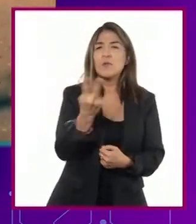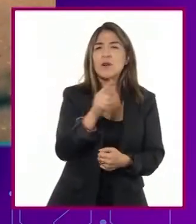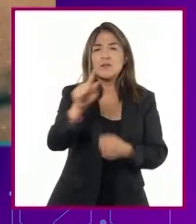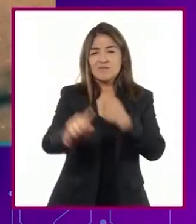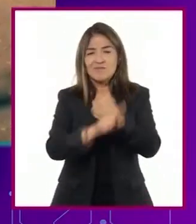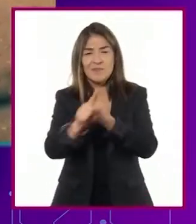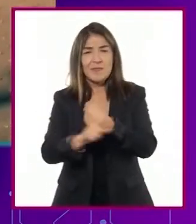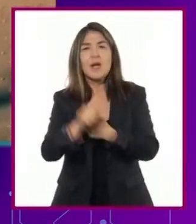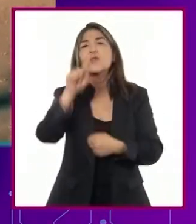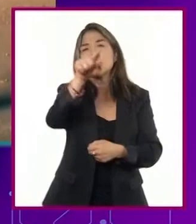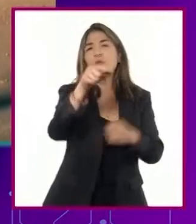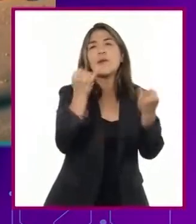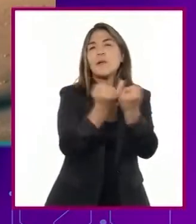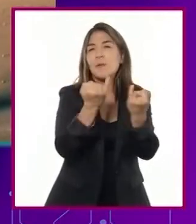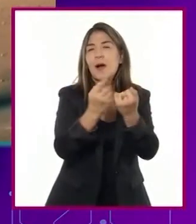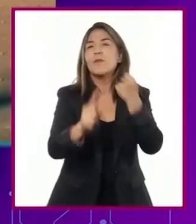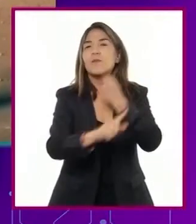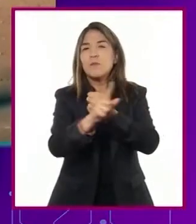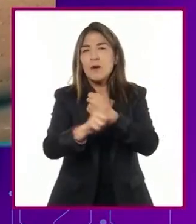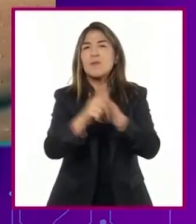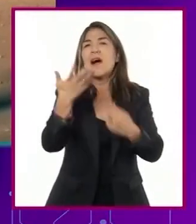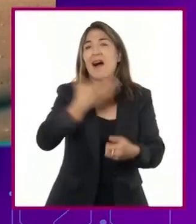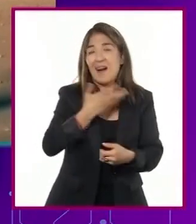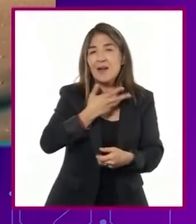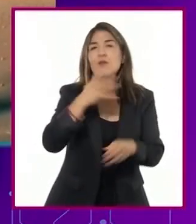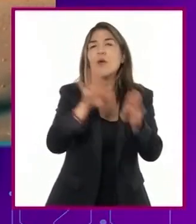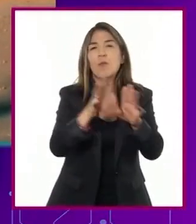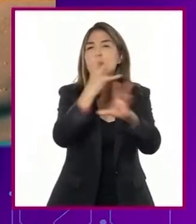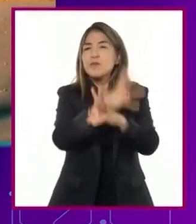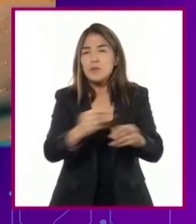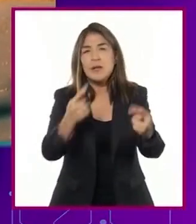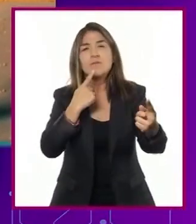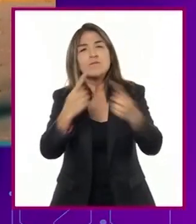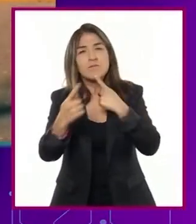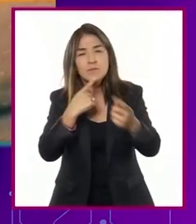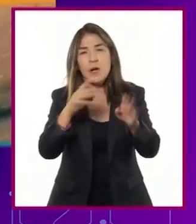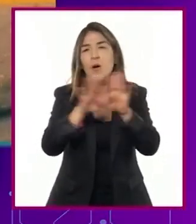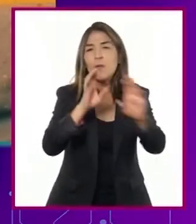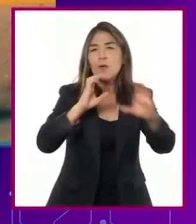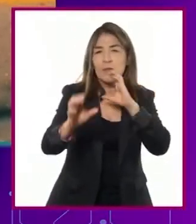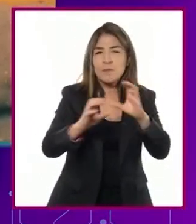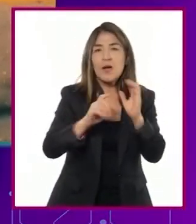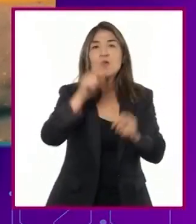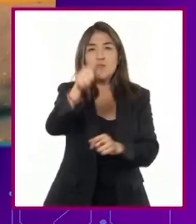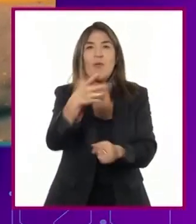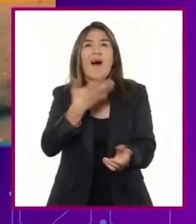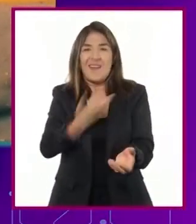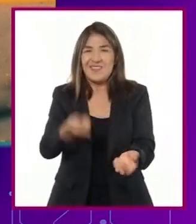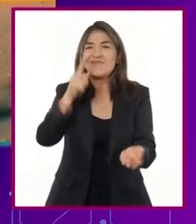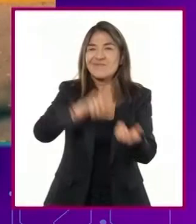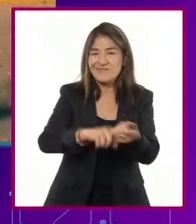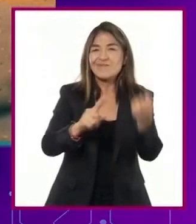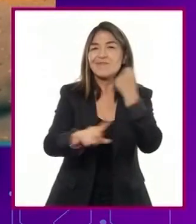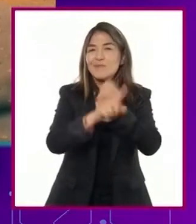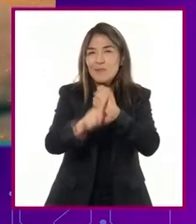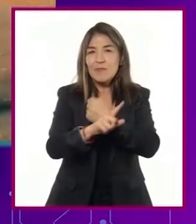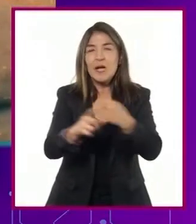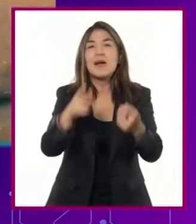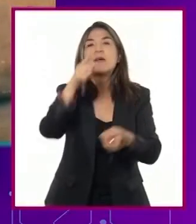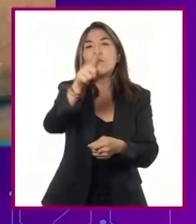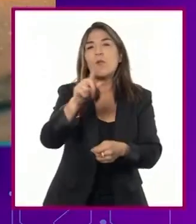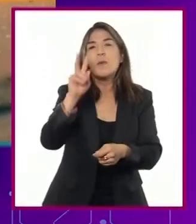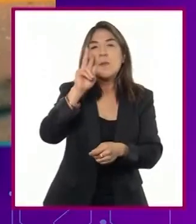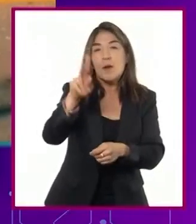podido resolver dialogando? ¿En qué situaciones problemáticas de las que has sido partícipe ha tenido que intervenir